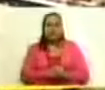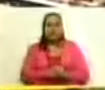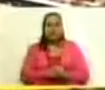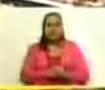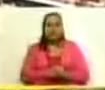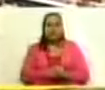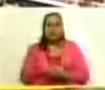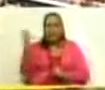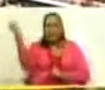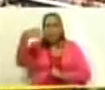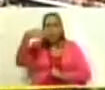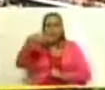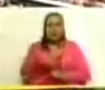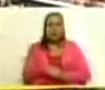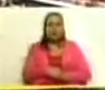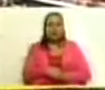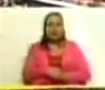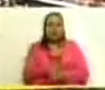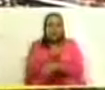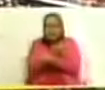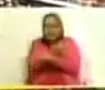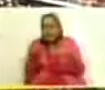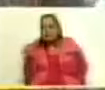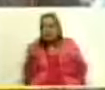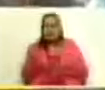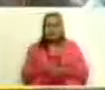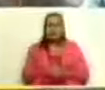gran luz, con gran calidad.